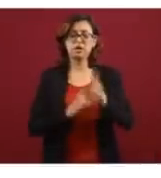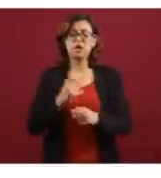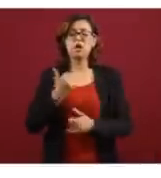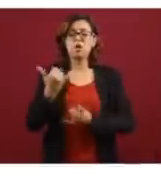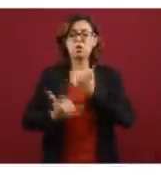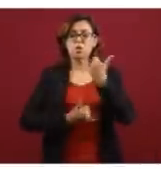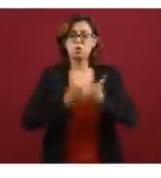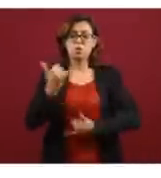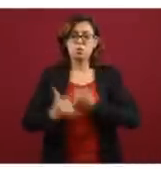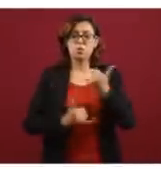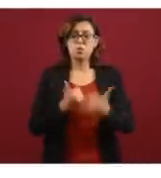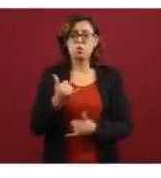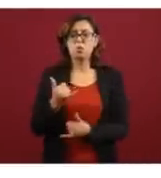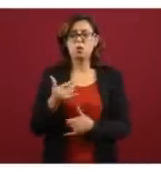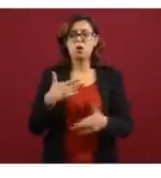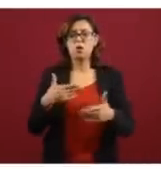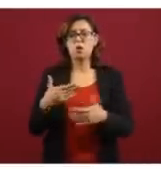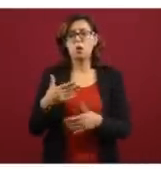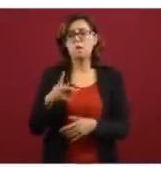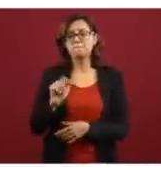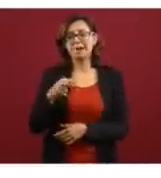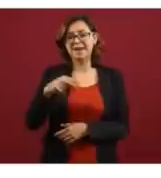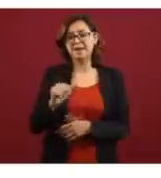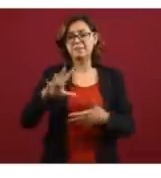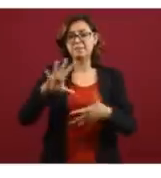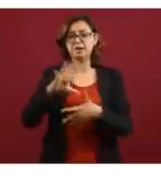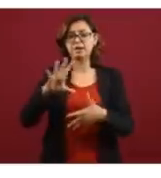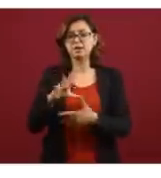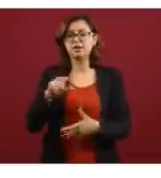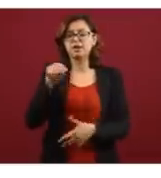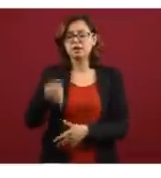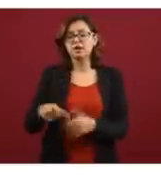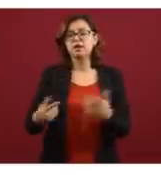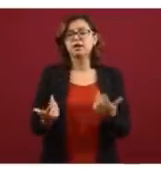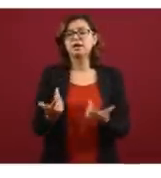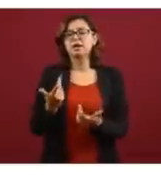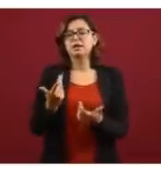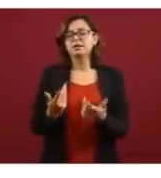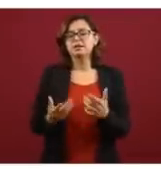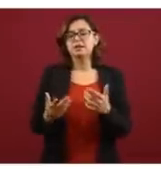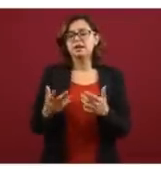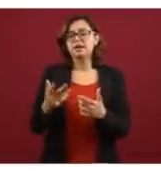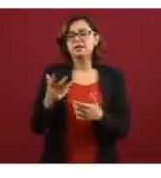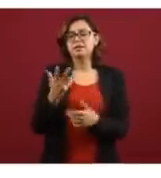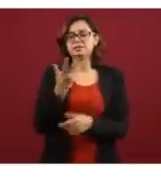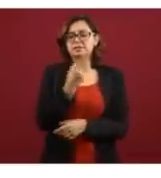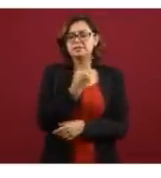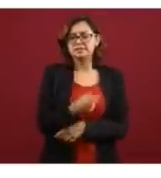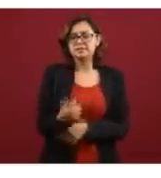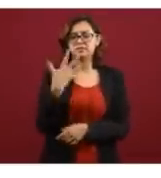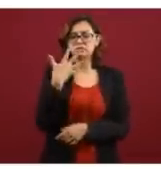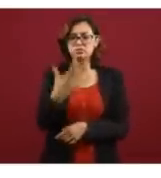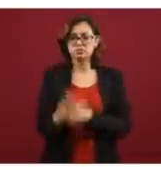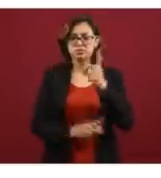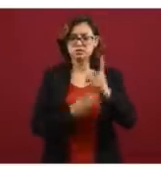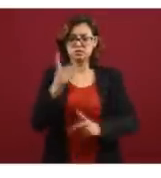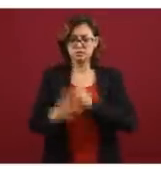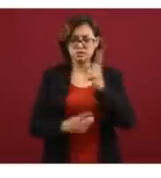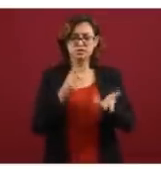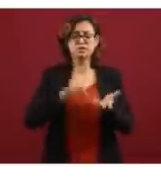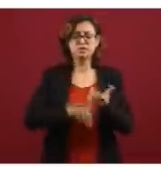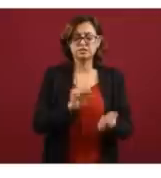Panamericanos tuvimos una gran intervención. Participaron 105 atletas, 61 de la Secretaría de la